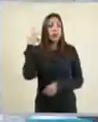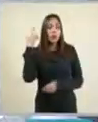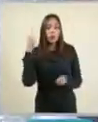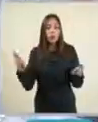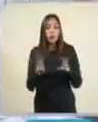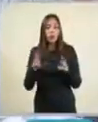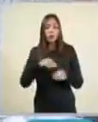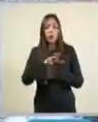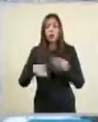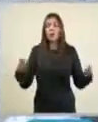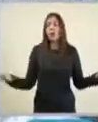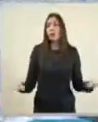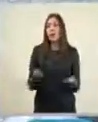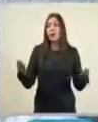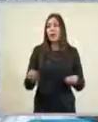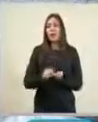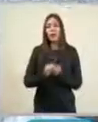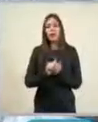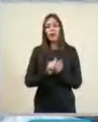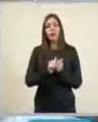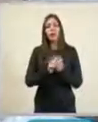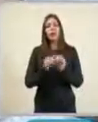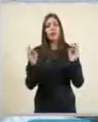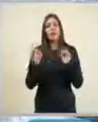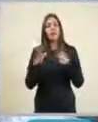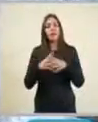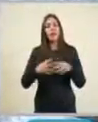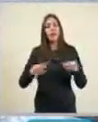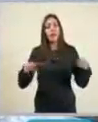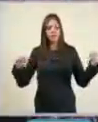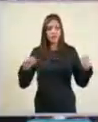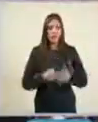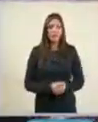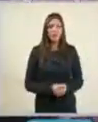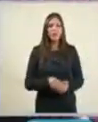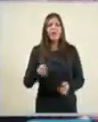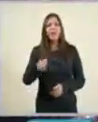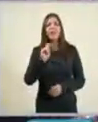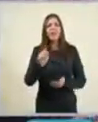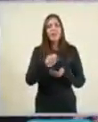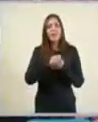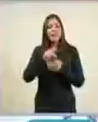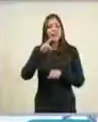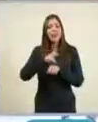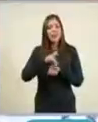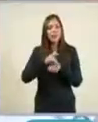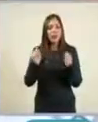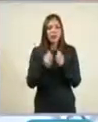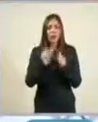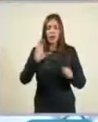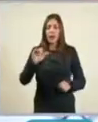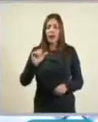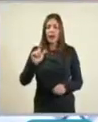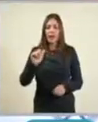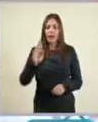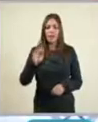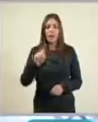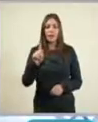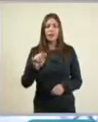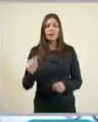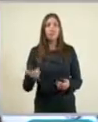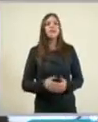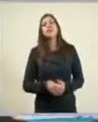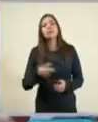verdad? nos vieron, pero estamos... No, estábamos baile que baile. Mi querida chef, ¿de qué se tratan estas bolitas de queso con calabaza? Así es, pues es otra opción más